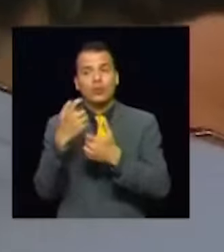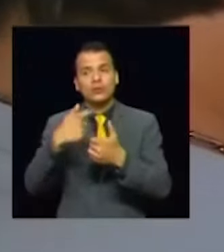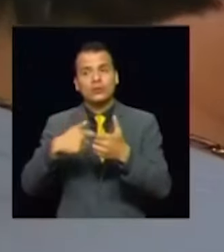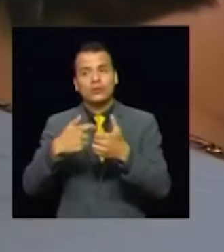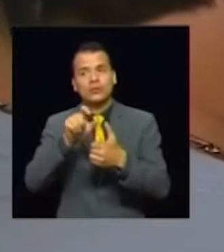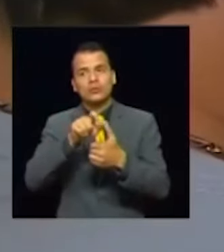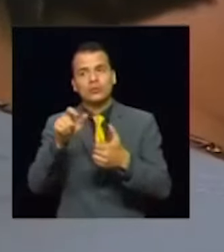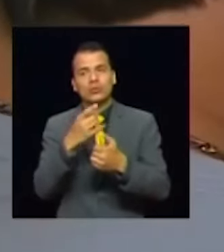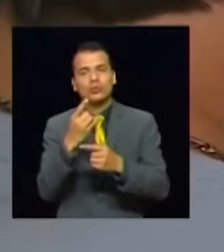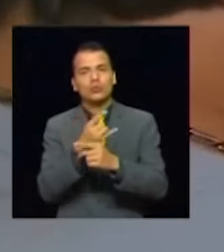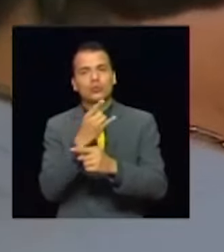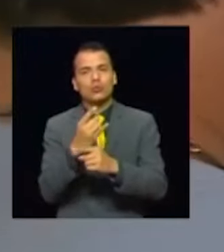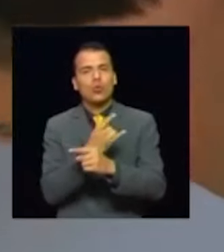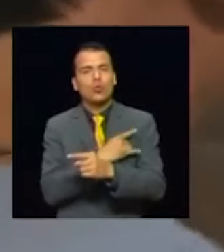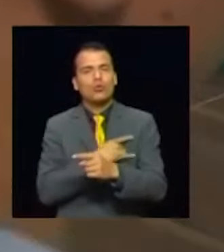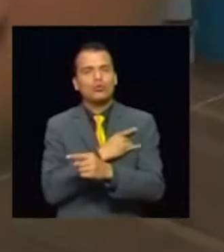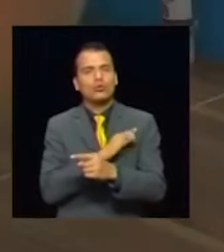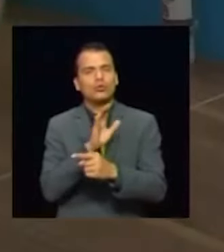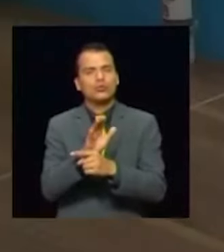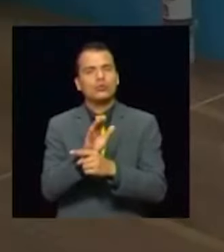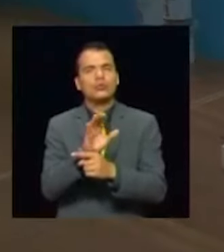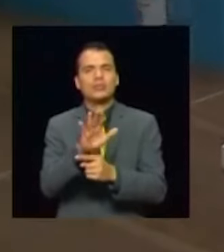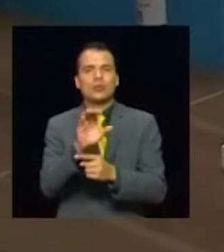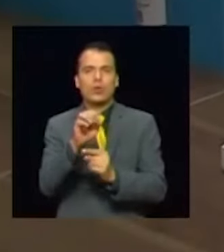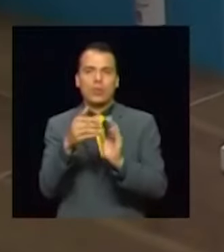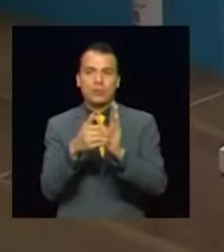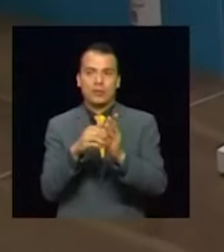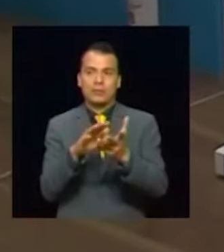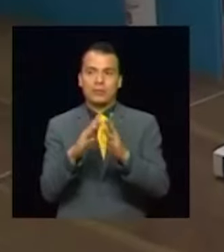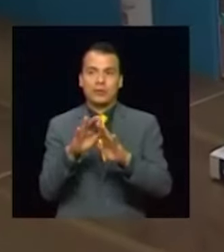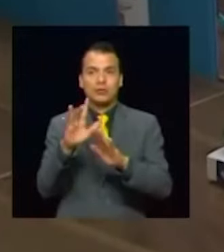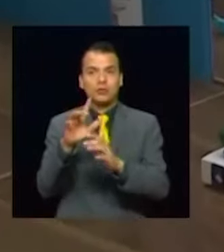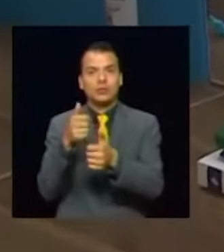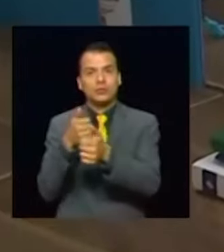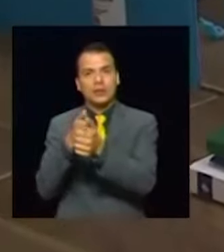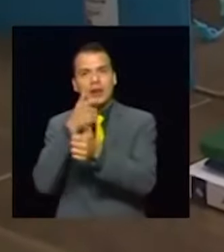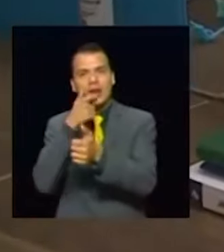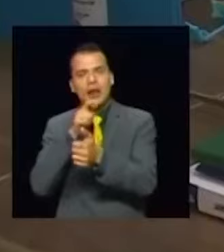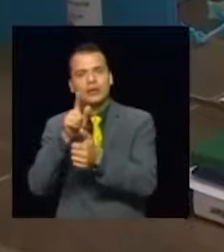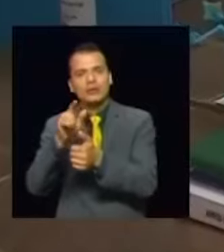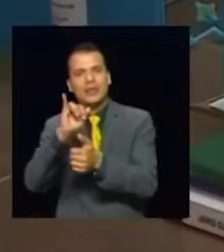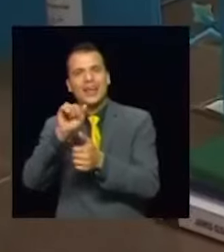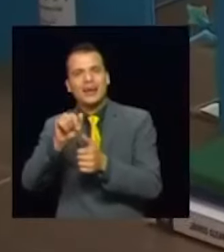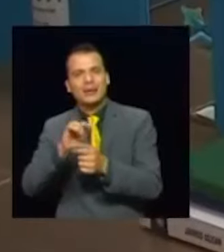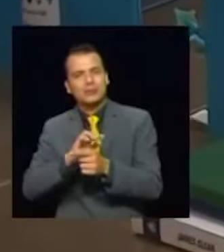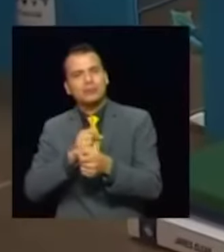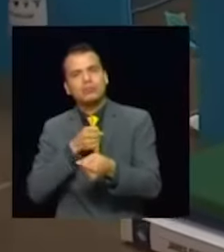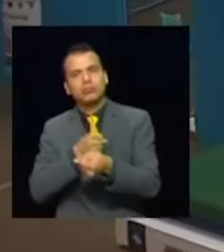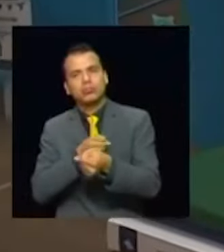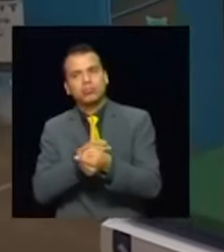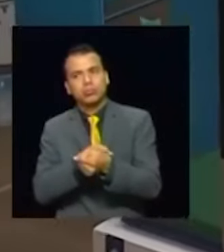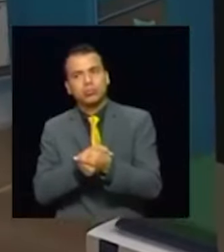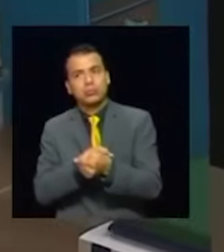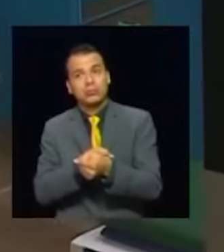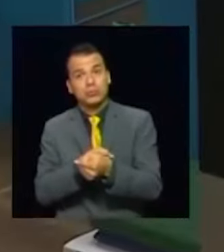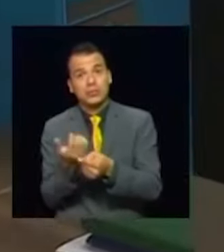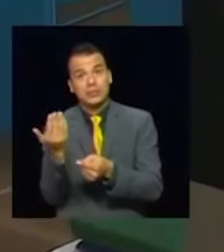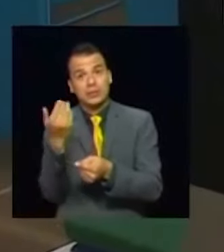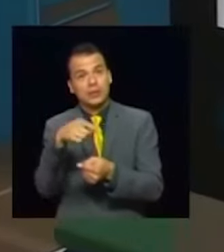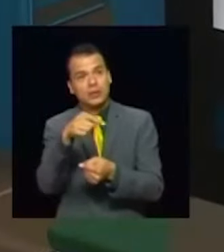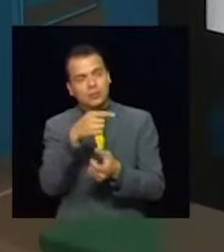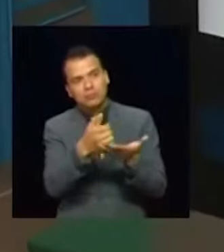me podrías ofrecer para este problema? Los asistentes artificiales desempeñan un papel fundamental al proporcionar